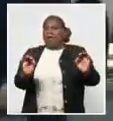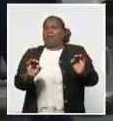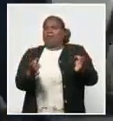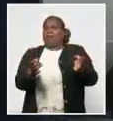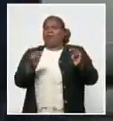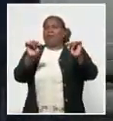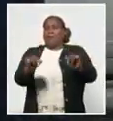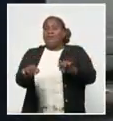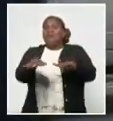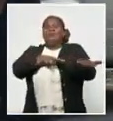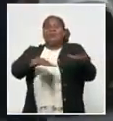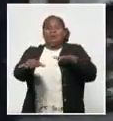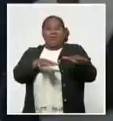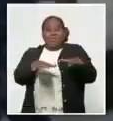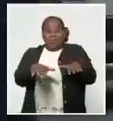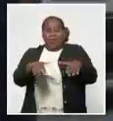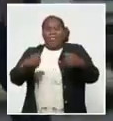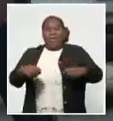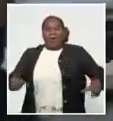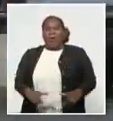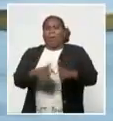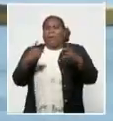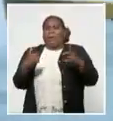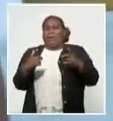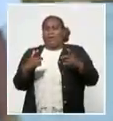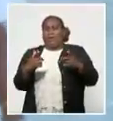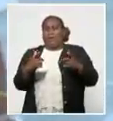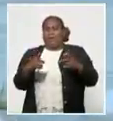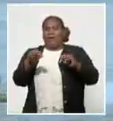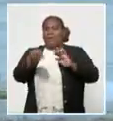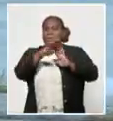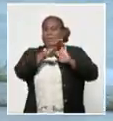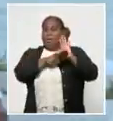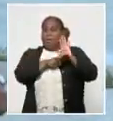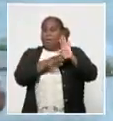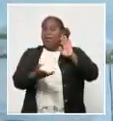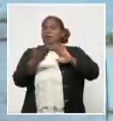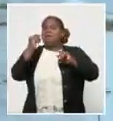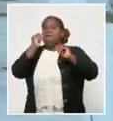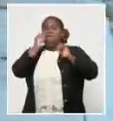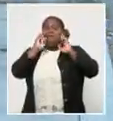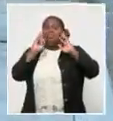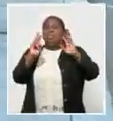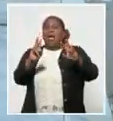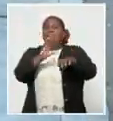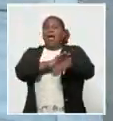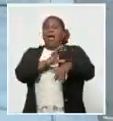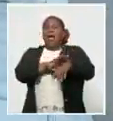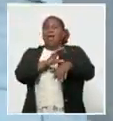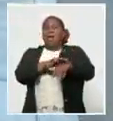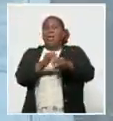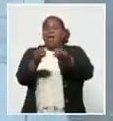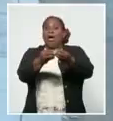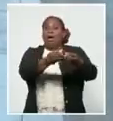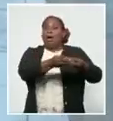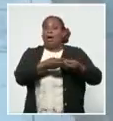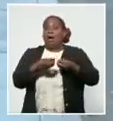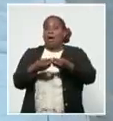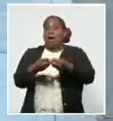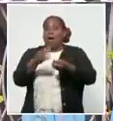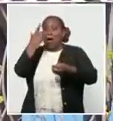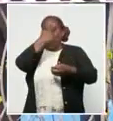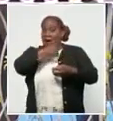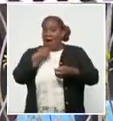son acciones que todos debemos tener como premisa. Medidas que salvan vidas ante una enfermedad altamente contagiosa y sin